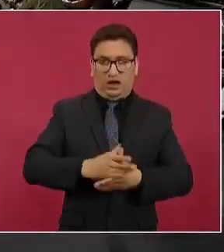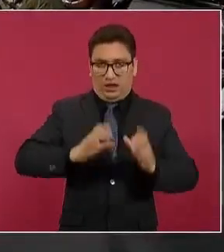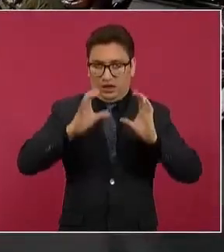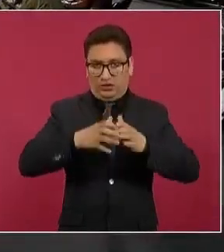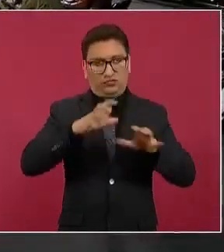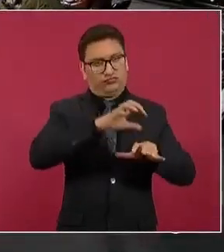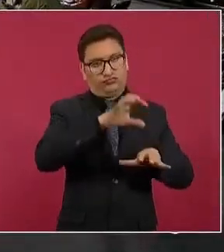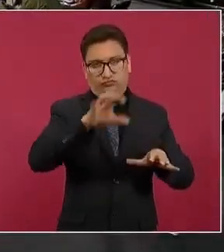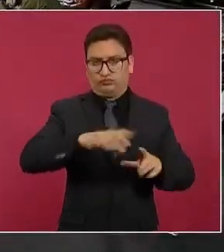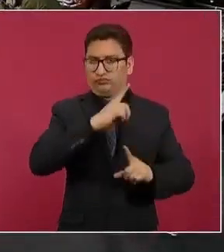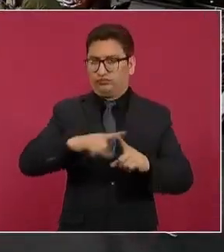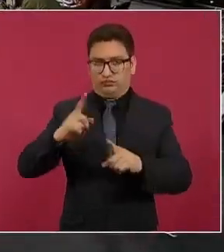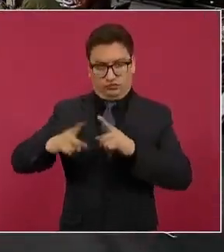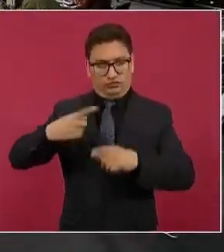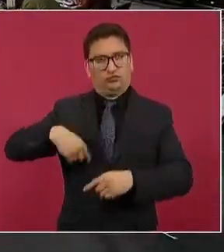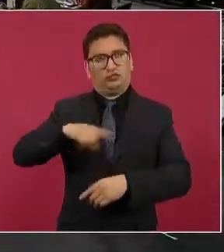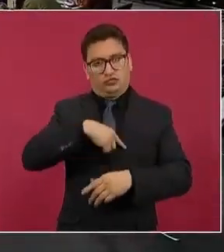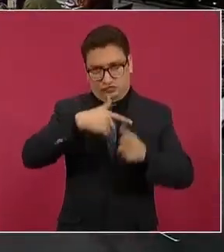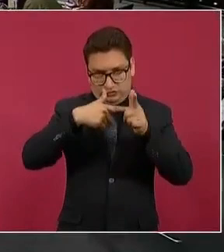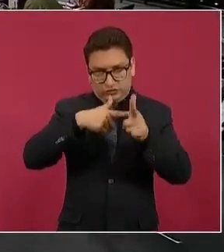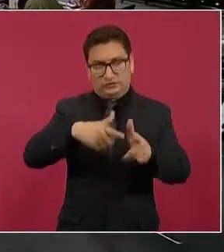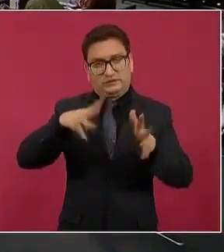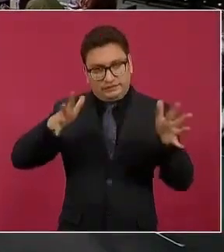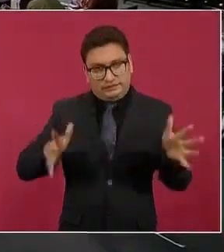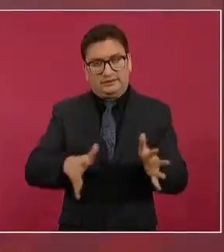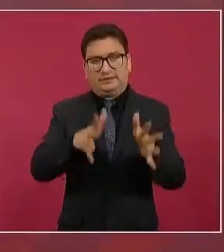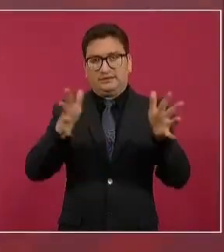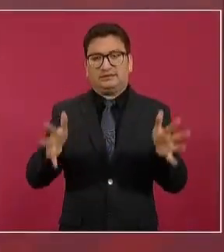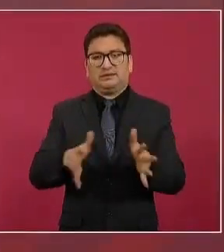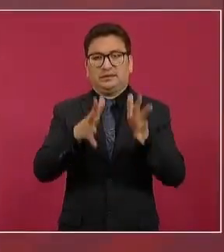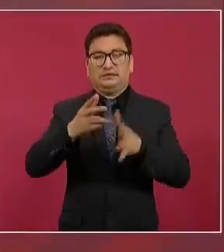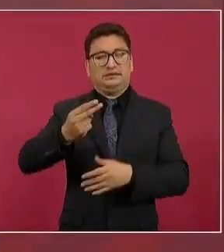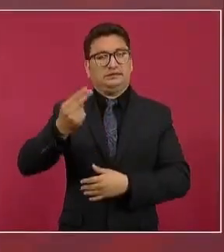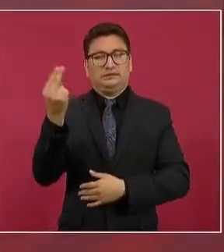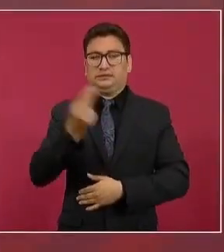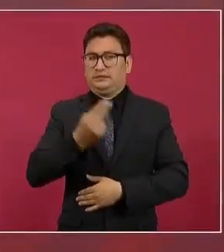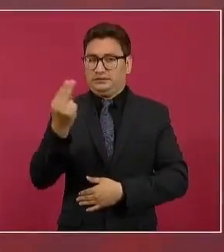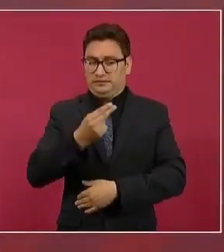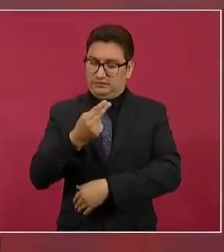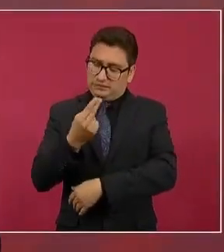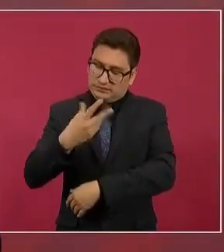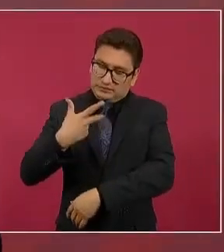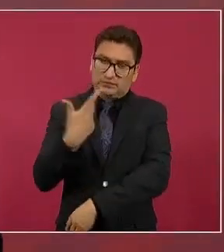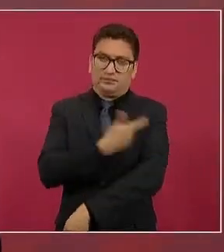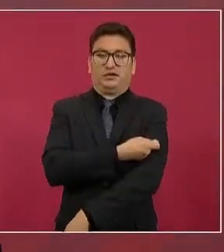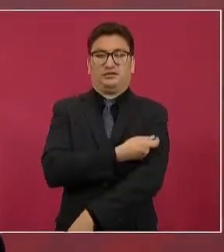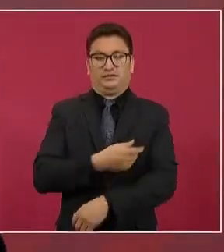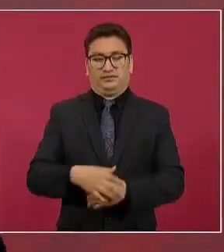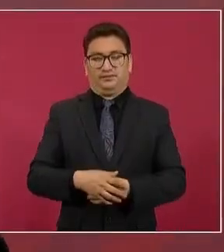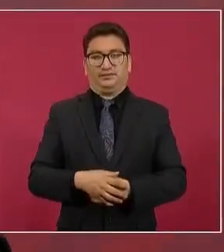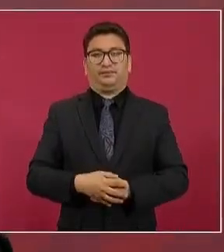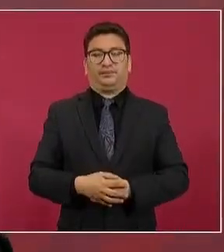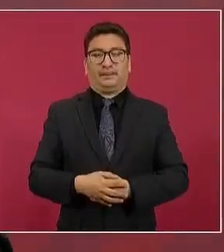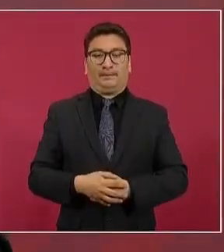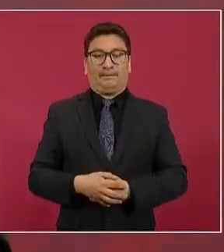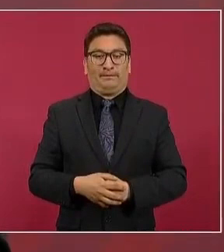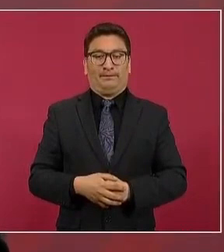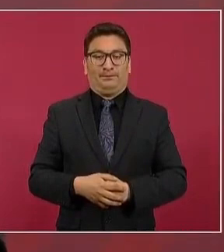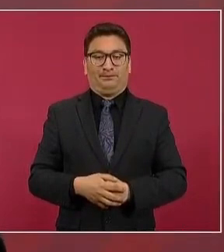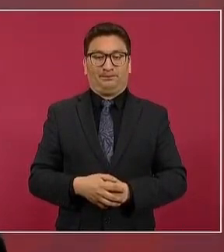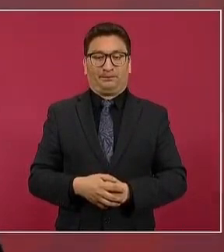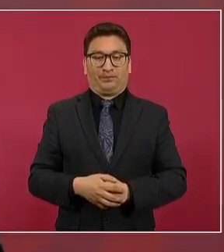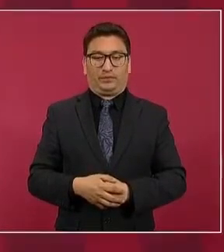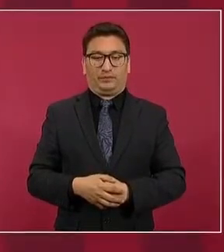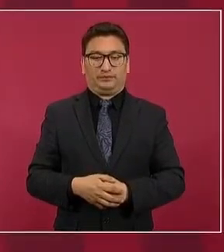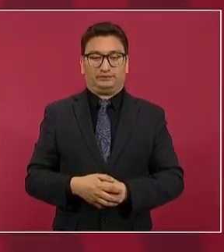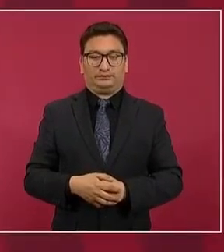seguimos haciendo conciencia de la necesidad de la vacuna. Pero regresando,